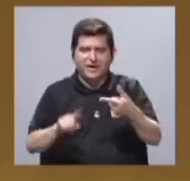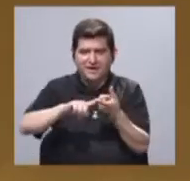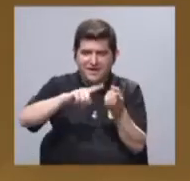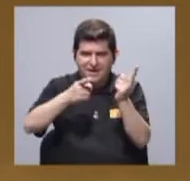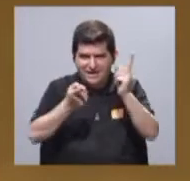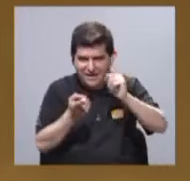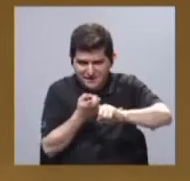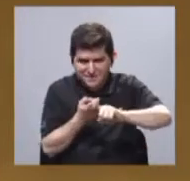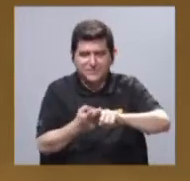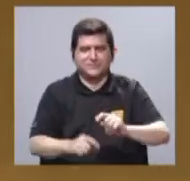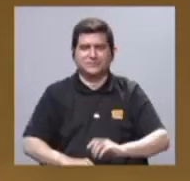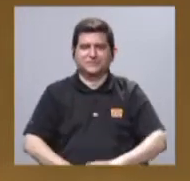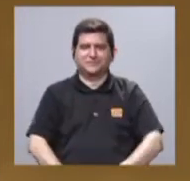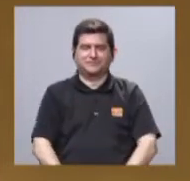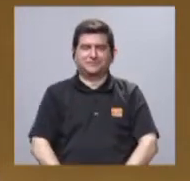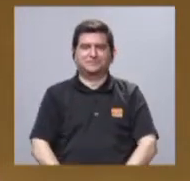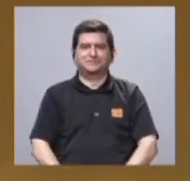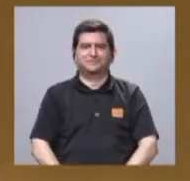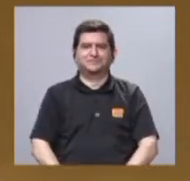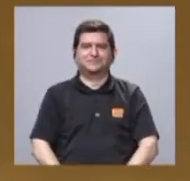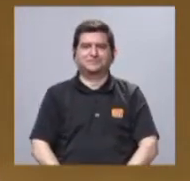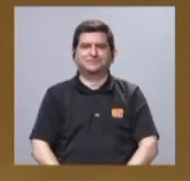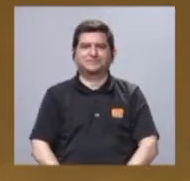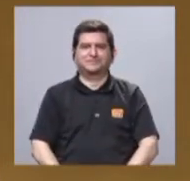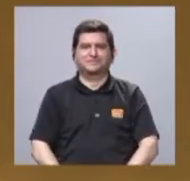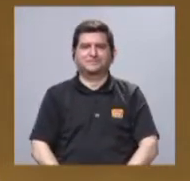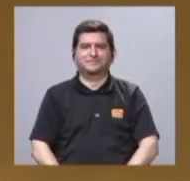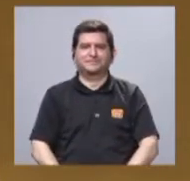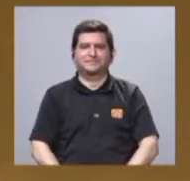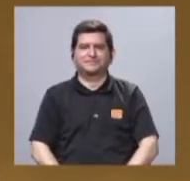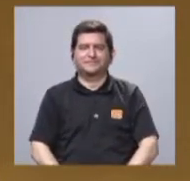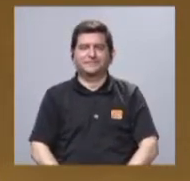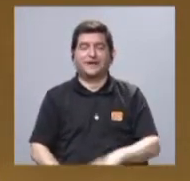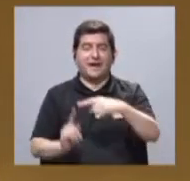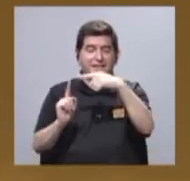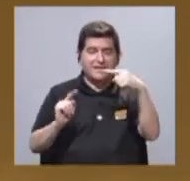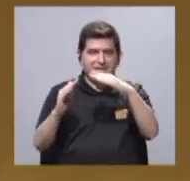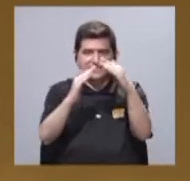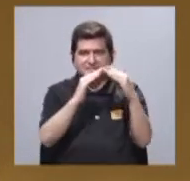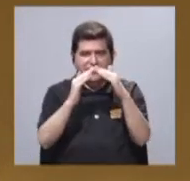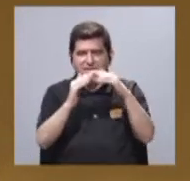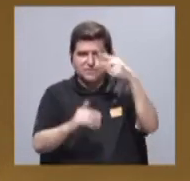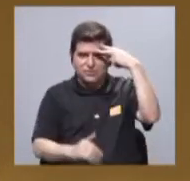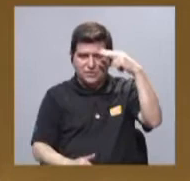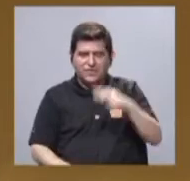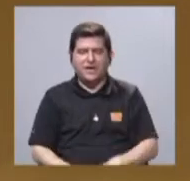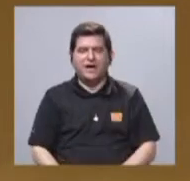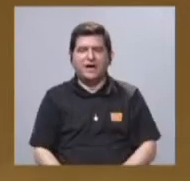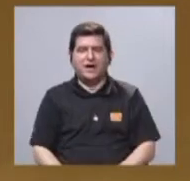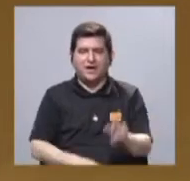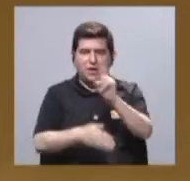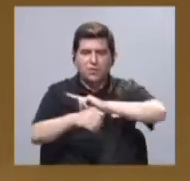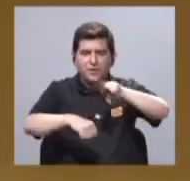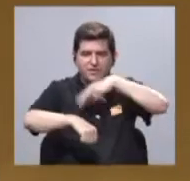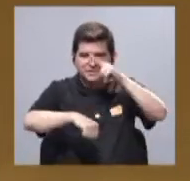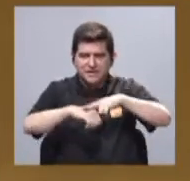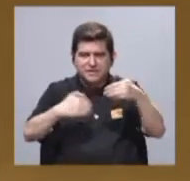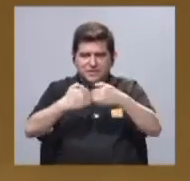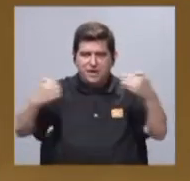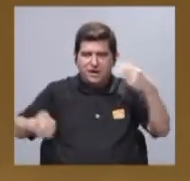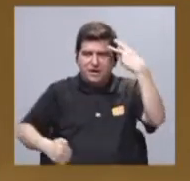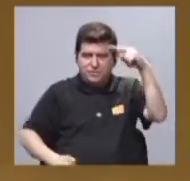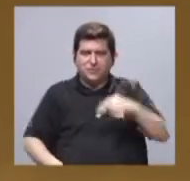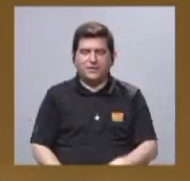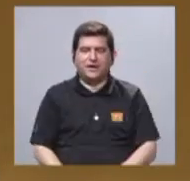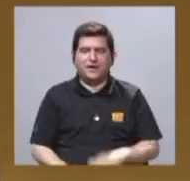Continuamos, amigas y amigos, en la Ciudad de México, en la UNAM,